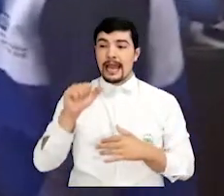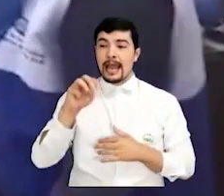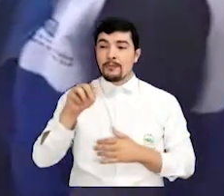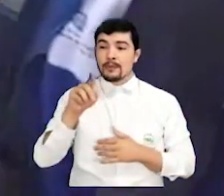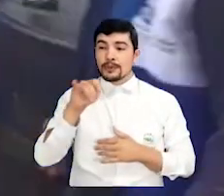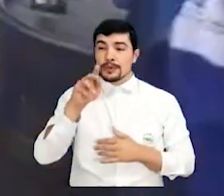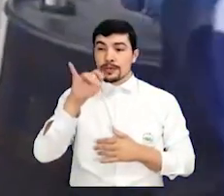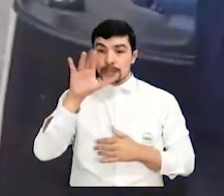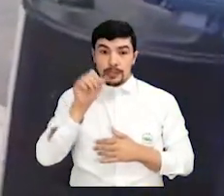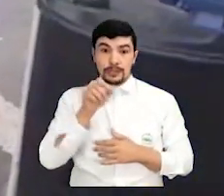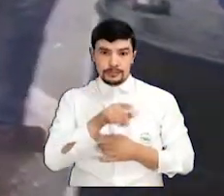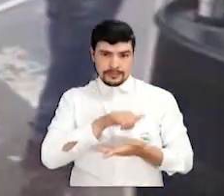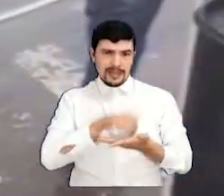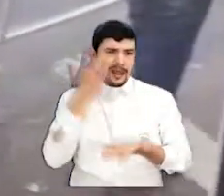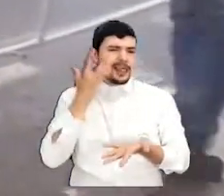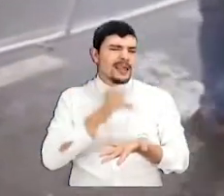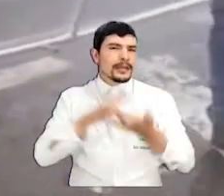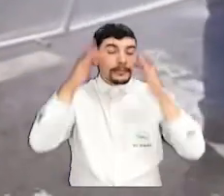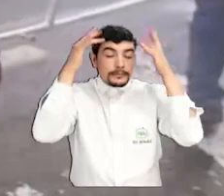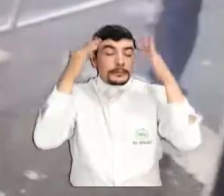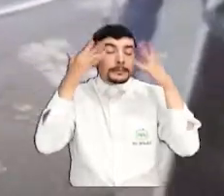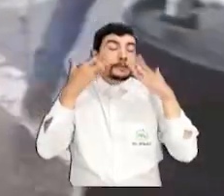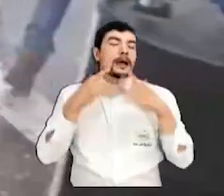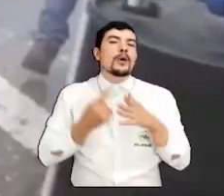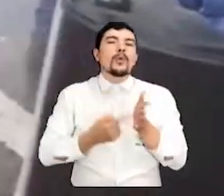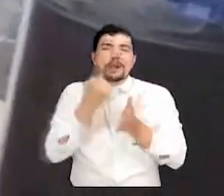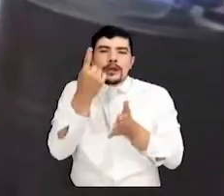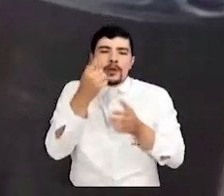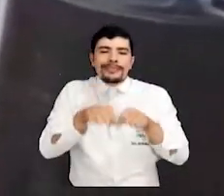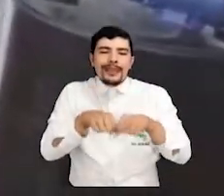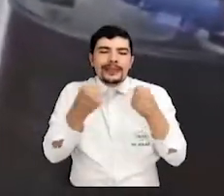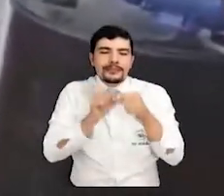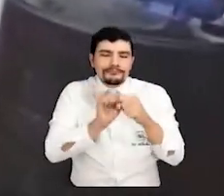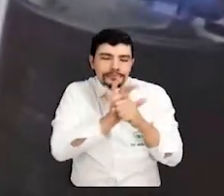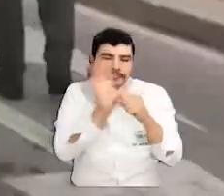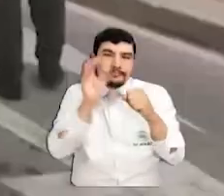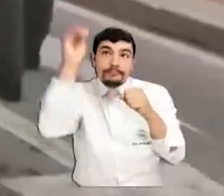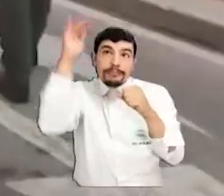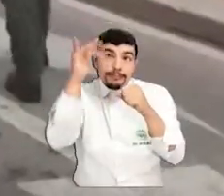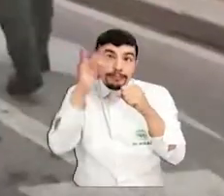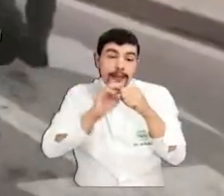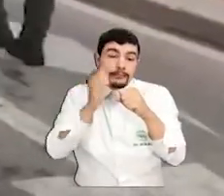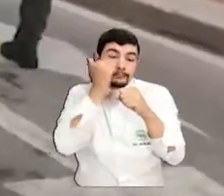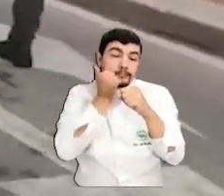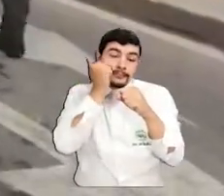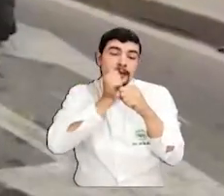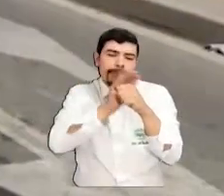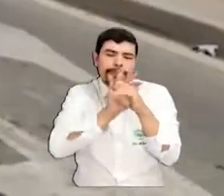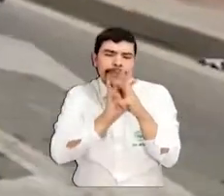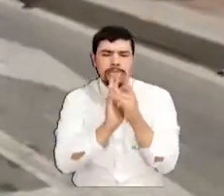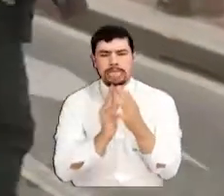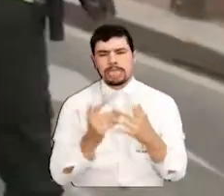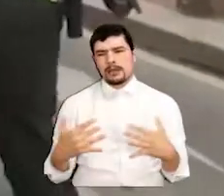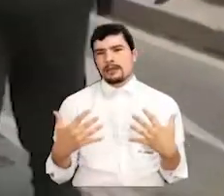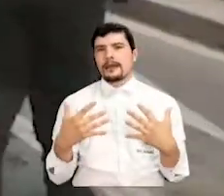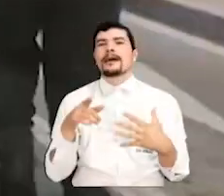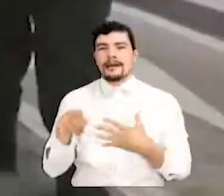desde las 7 de la mañana hasta las 7 de la noche las empresas públicas de lebrija realizan desinfección en todas las